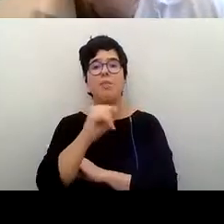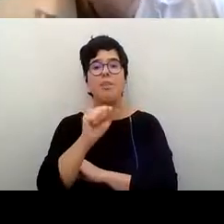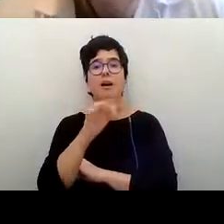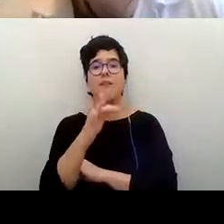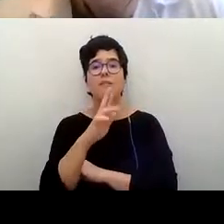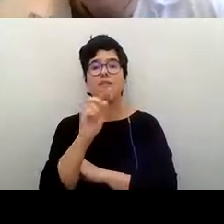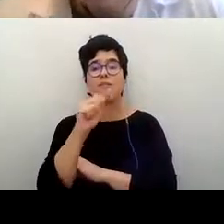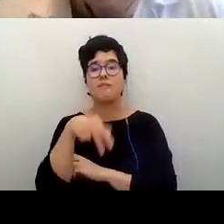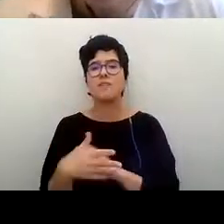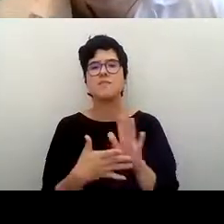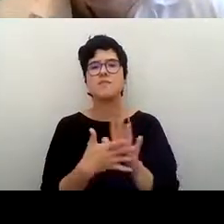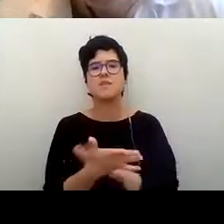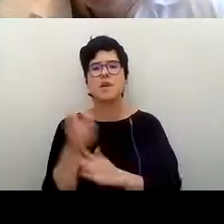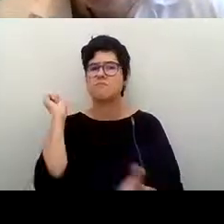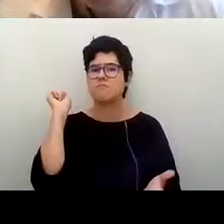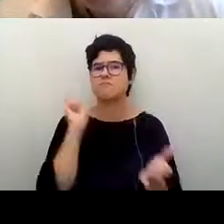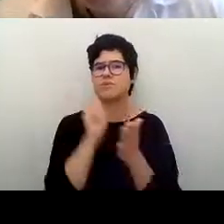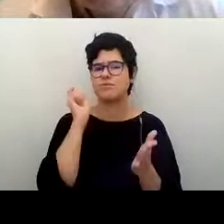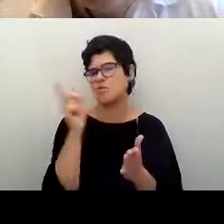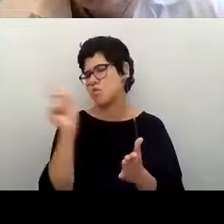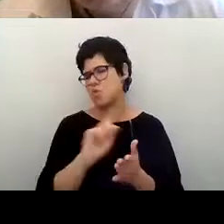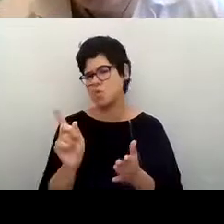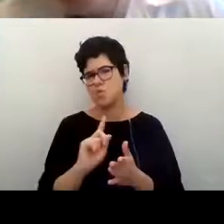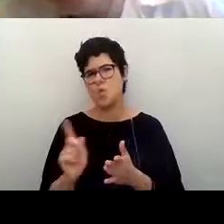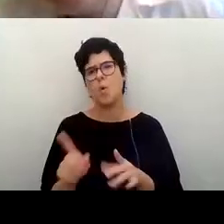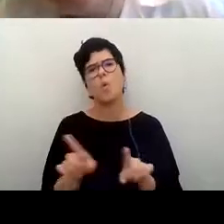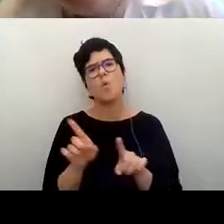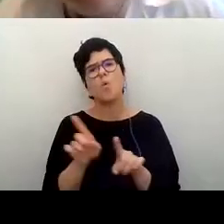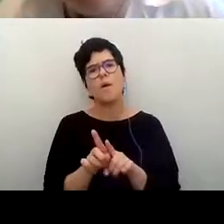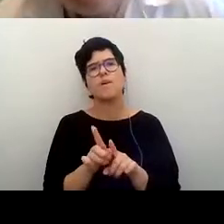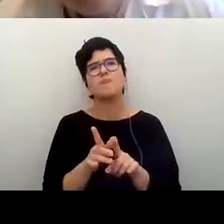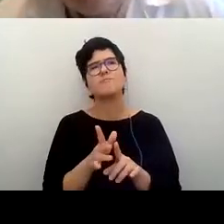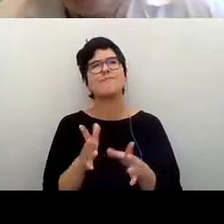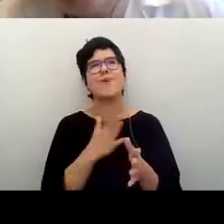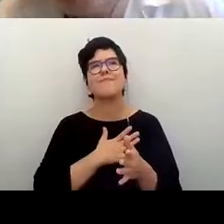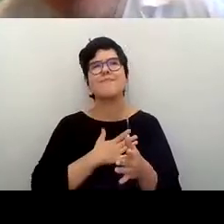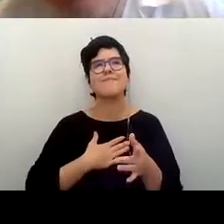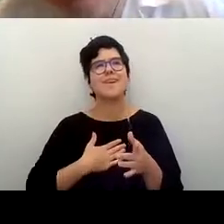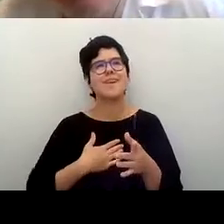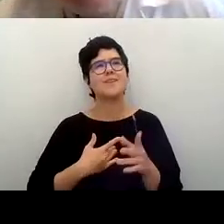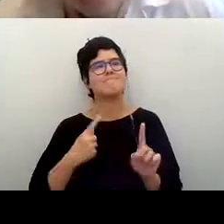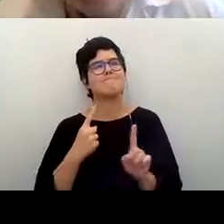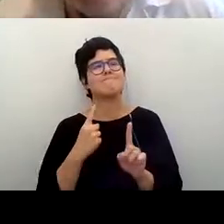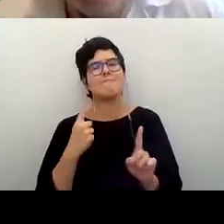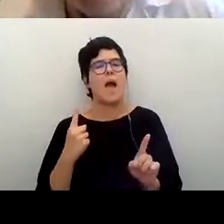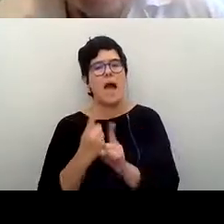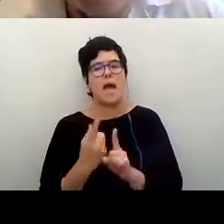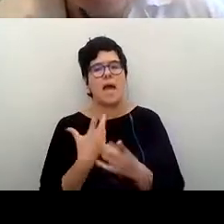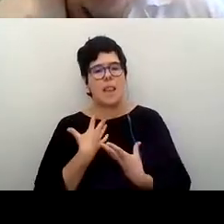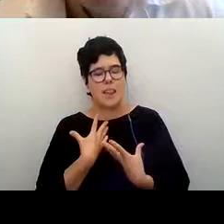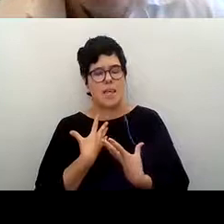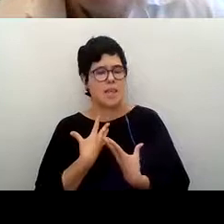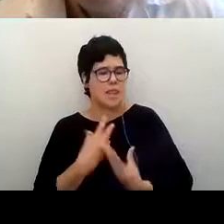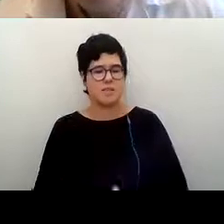no es un efecto tan inmediato, buscamos más un efecto pues, antidepresivo, es decir, más a medio plazo.